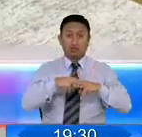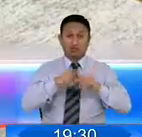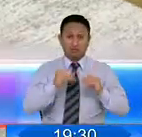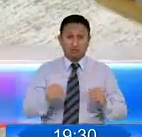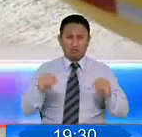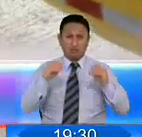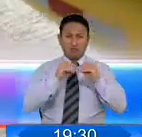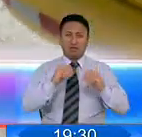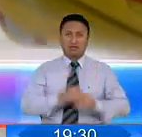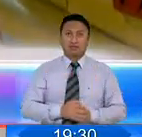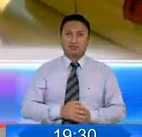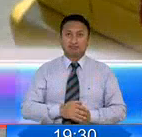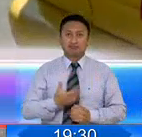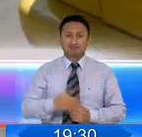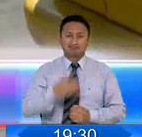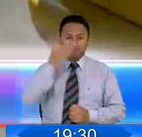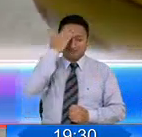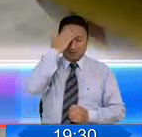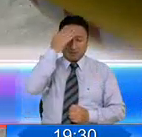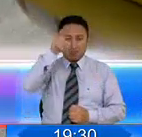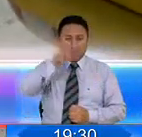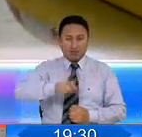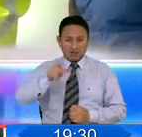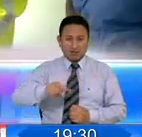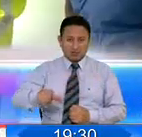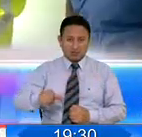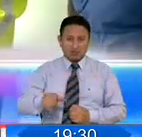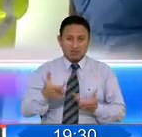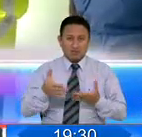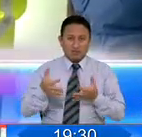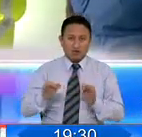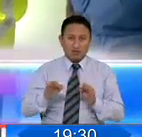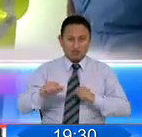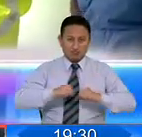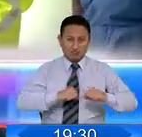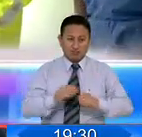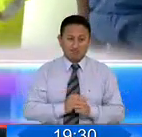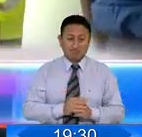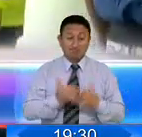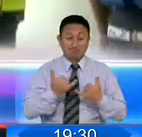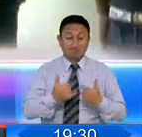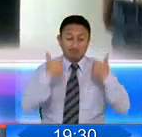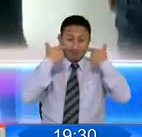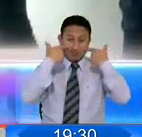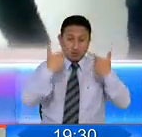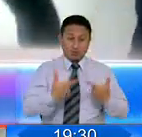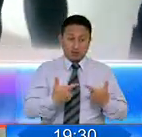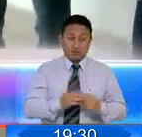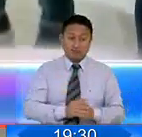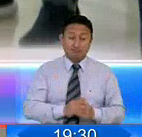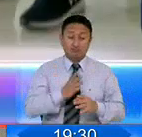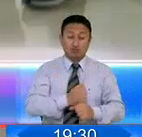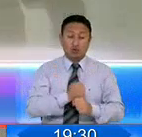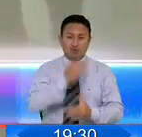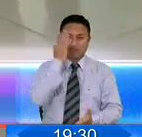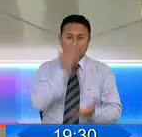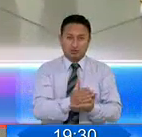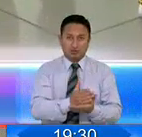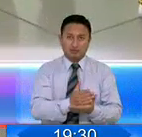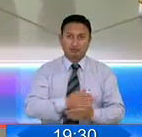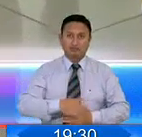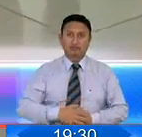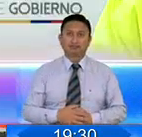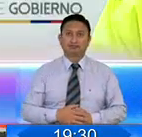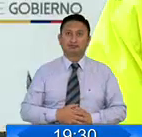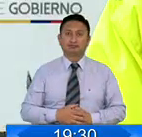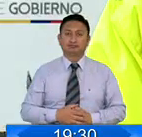intensificado, saben del accionar delictivo y el modus operandi, entonces los trabajos apuntan a frenar la inseguridad disfrazada en taxi.